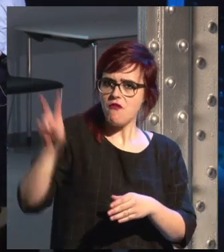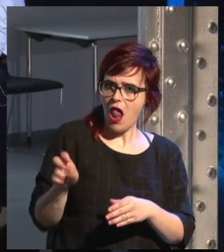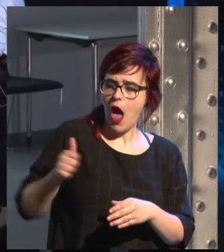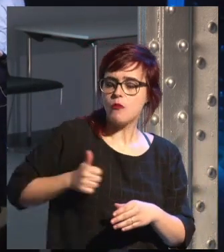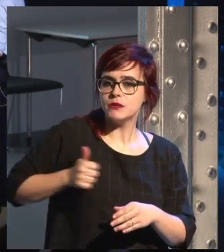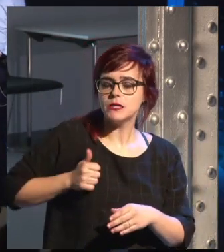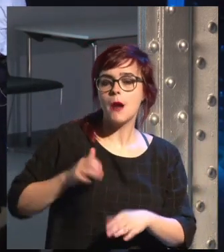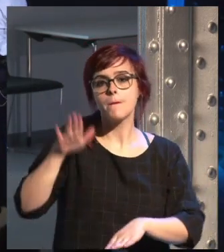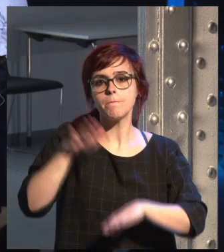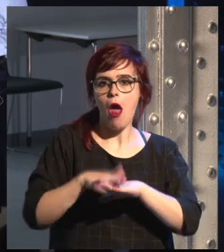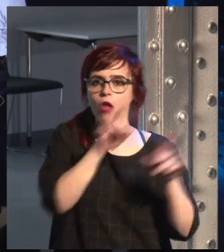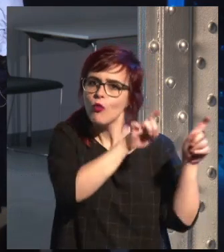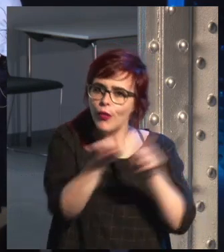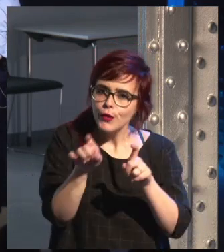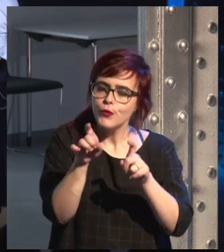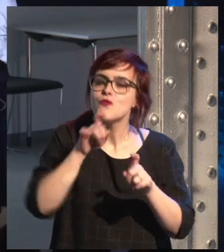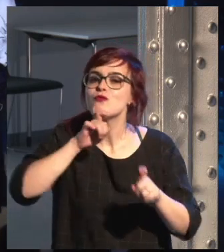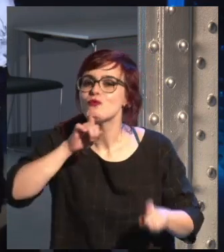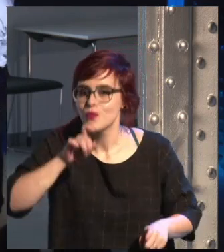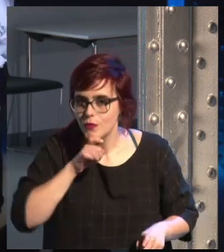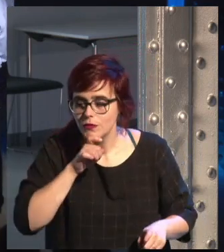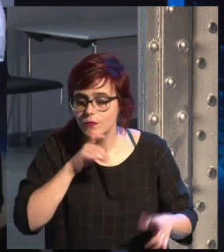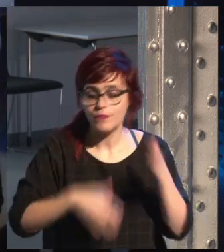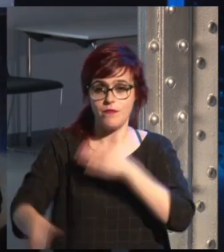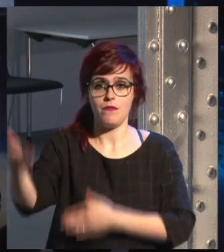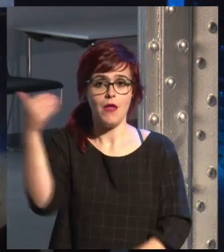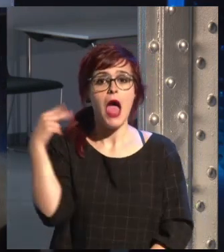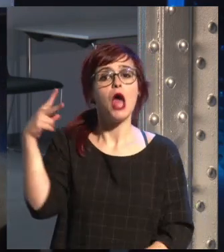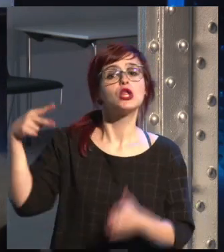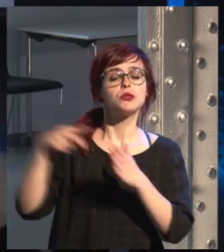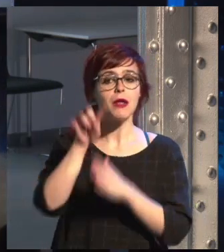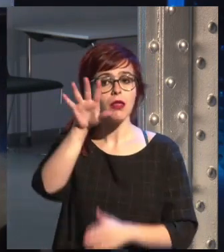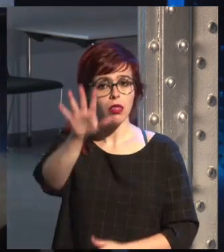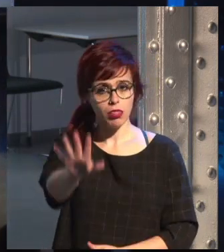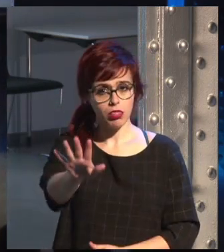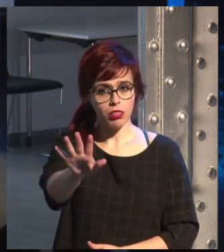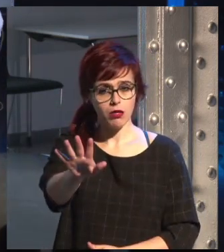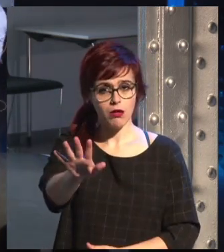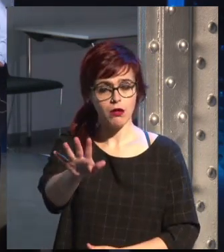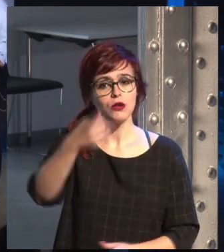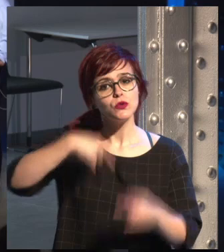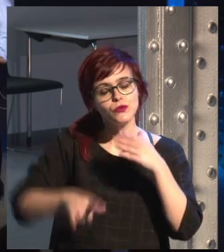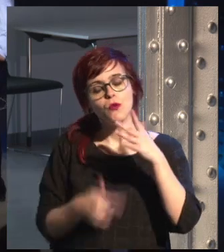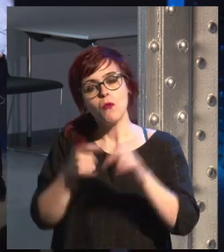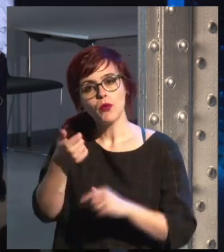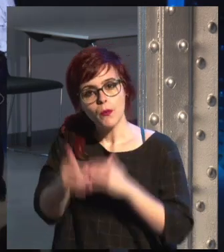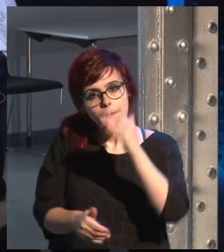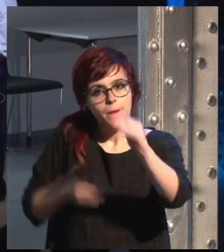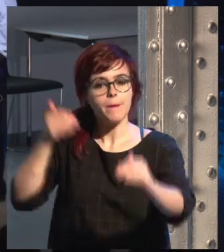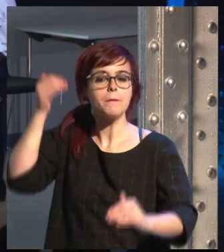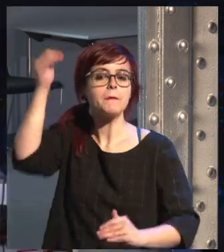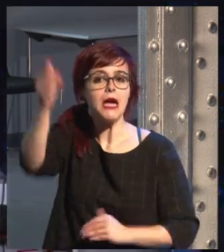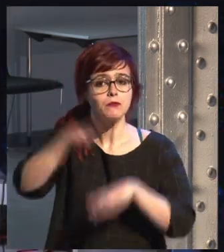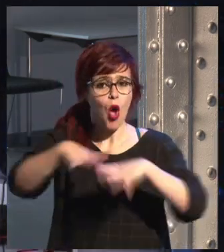en el ámbito educativo. Y ya en el año 2015, pues el año pasado, dimos un paso más allá, porque